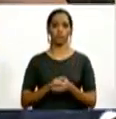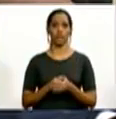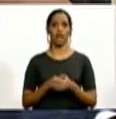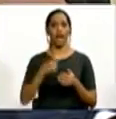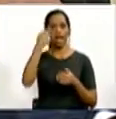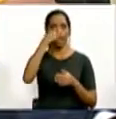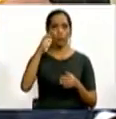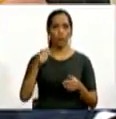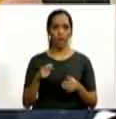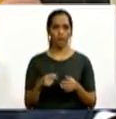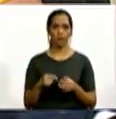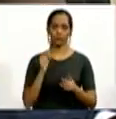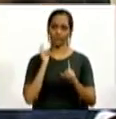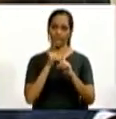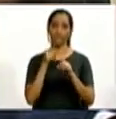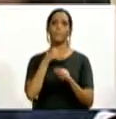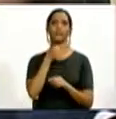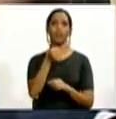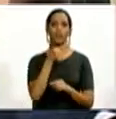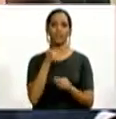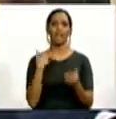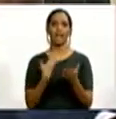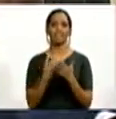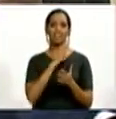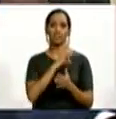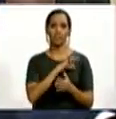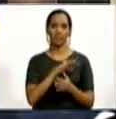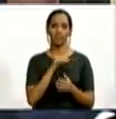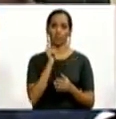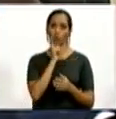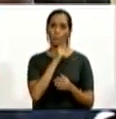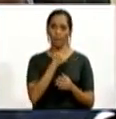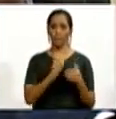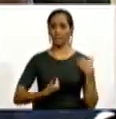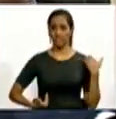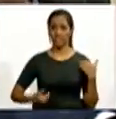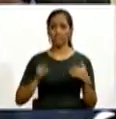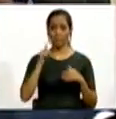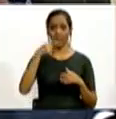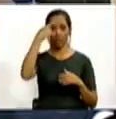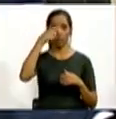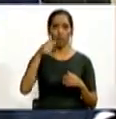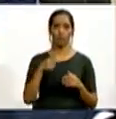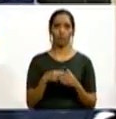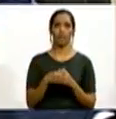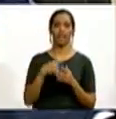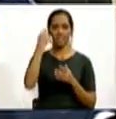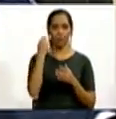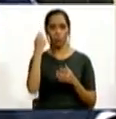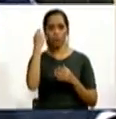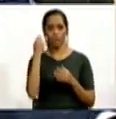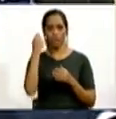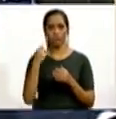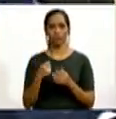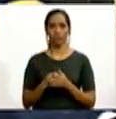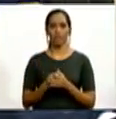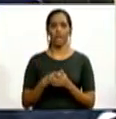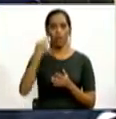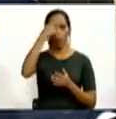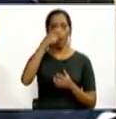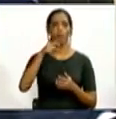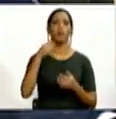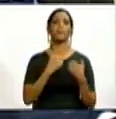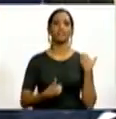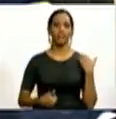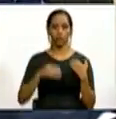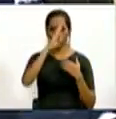aquí es pueblo desde el periodista hasta el señor ese que se llama presidente, también es pueblo el diputado, es pueblo el presidente, es